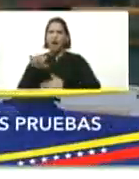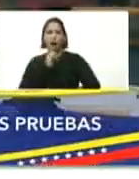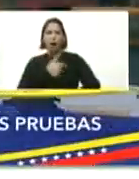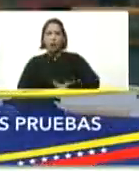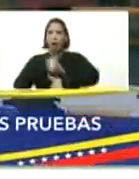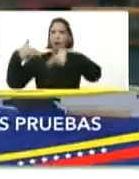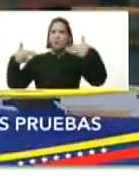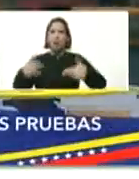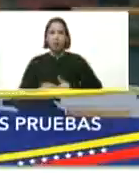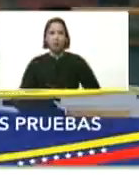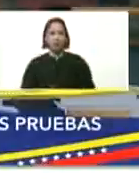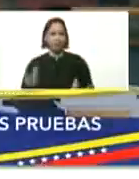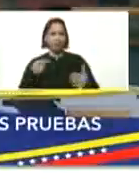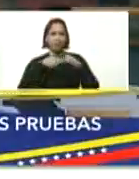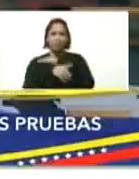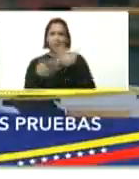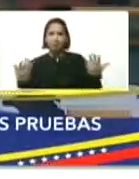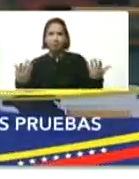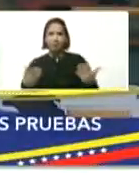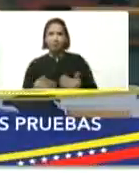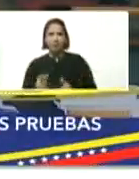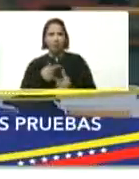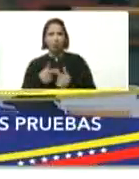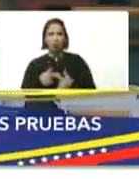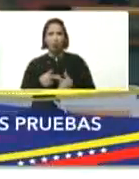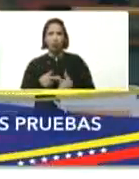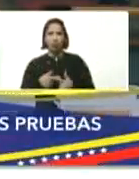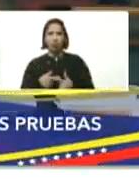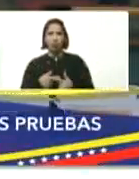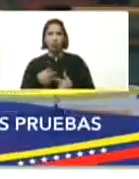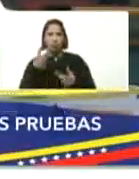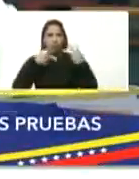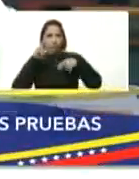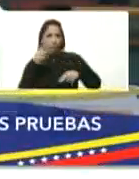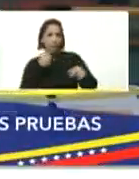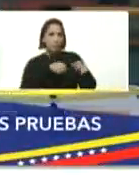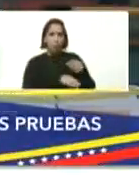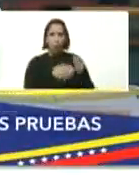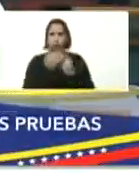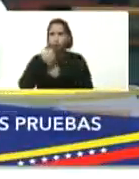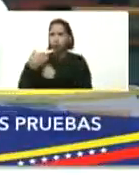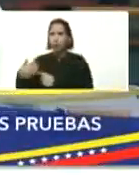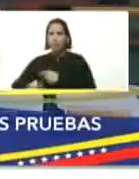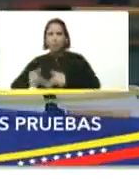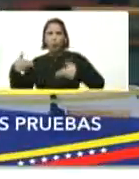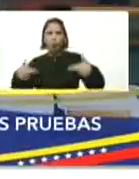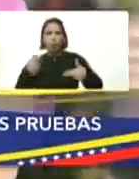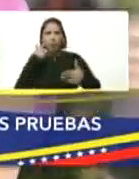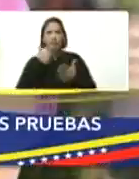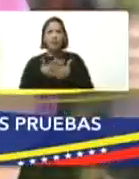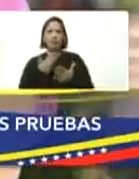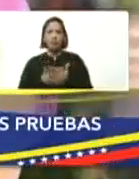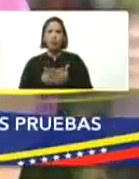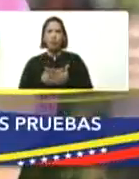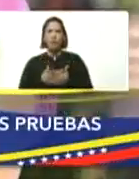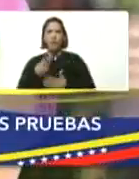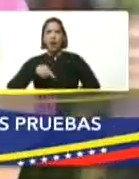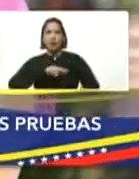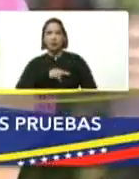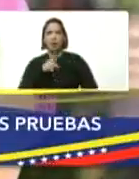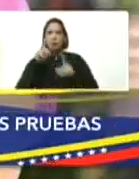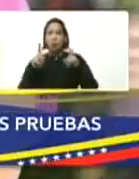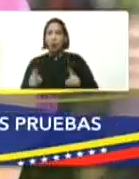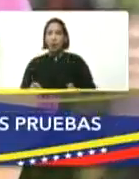Y entraban y ponían una pistola, ponían siempre con testigos falsos, testimonios falsos, pruebas